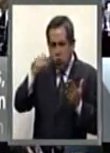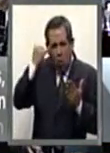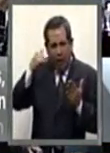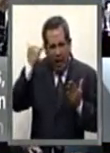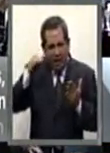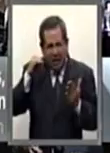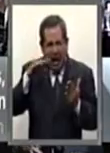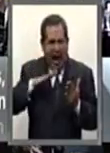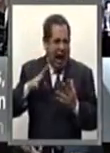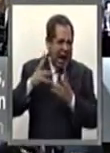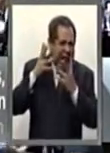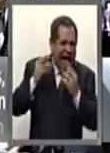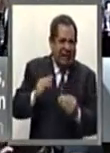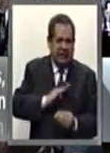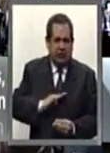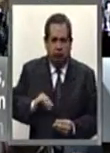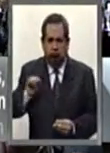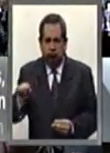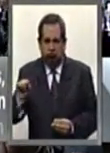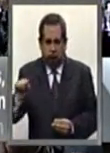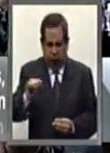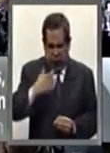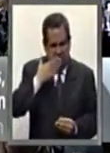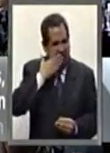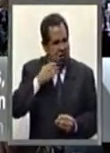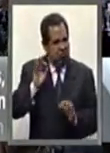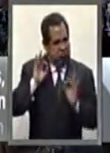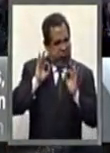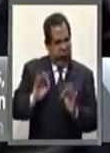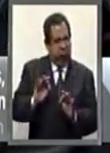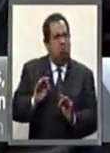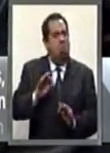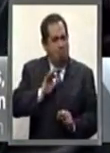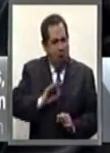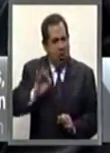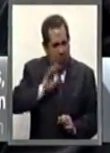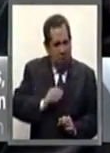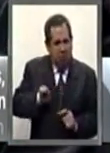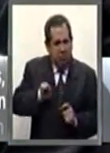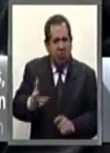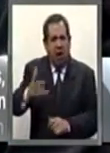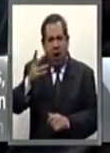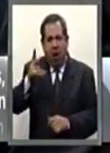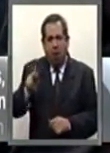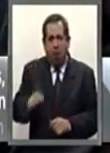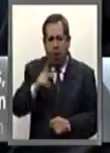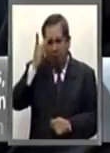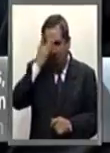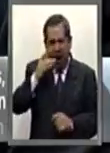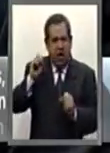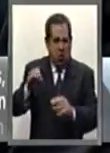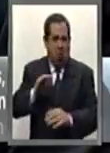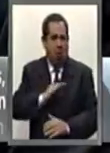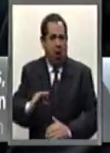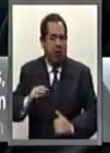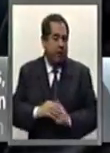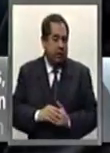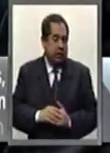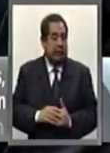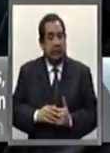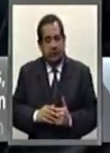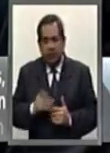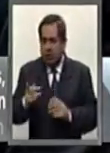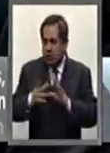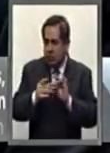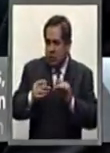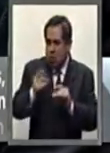con otros municipios que bien podrían ser distinguidos con esta categoría. En esta última consideración, que radica